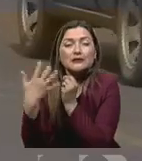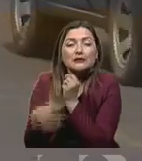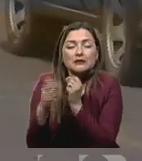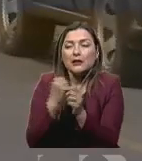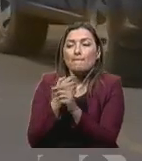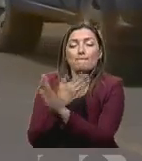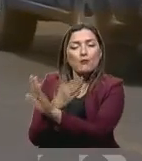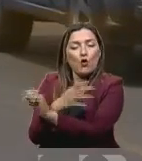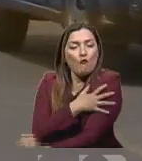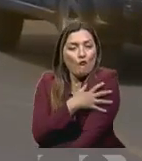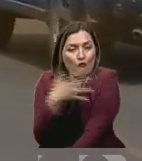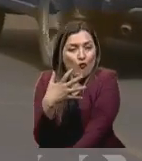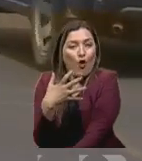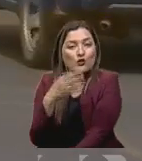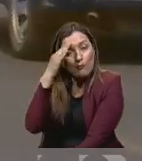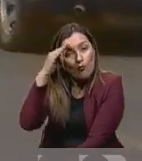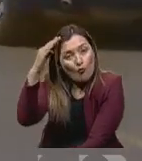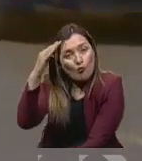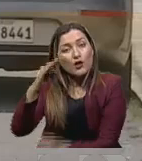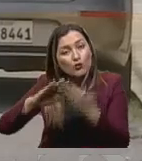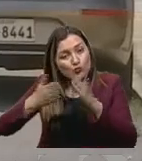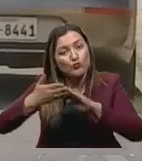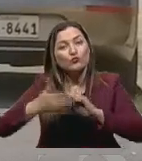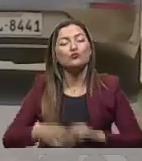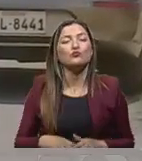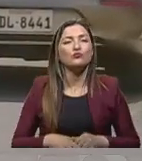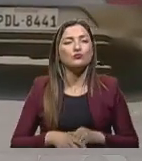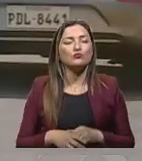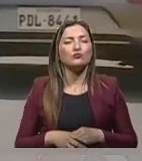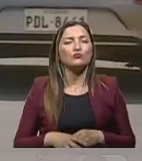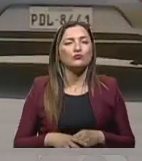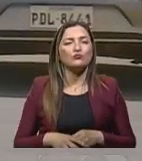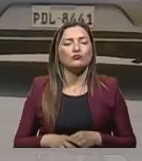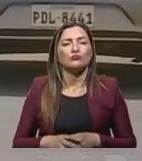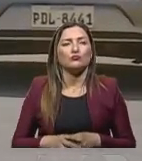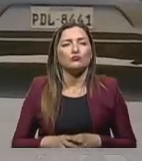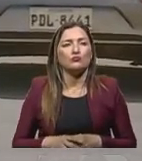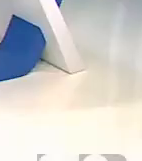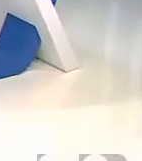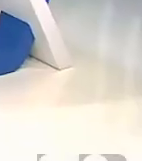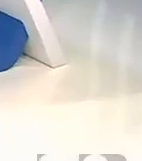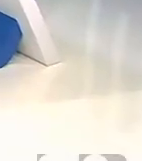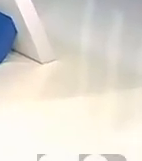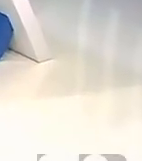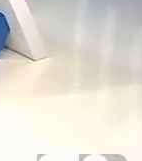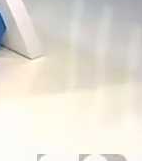y que se fortalezcan las unidades de policía comunitaria en Quito Nataly Jiménez 24 horas